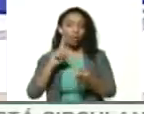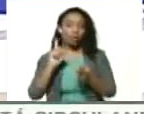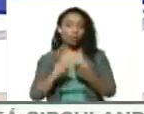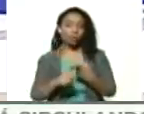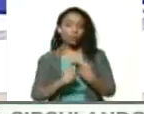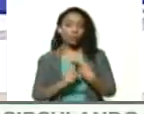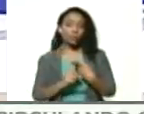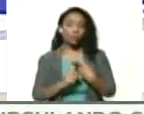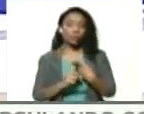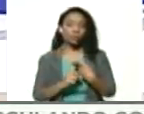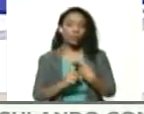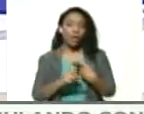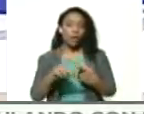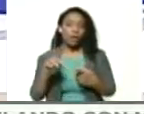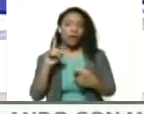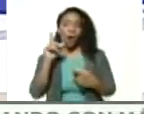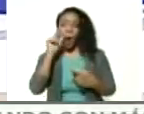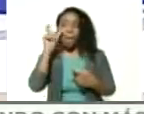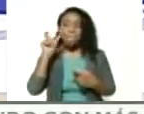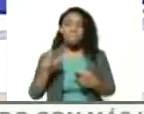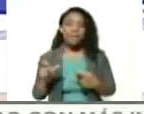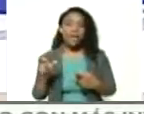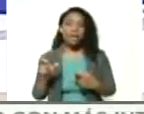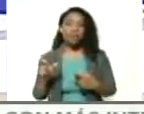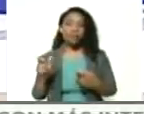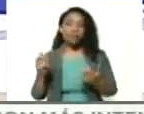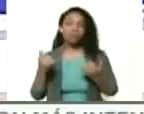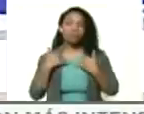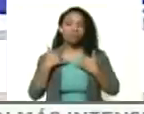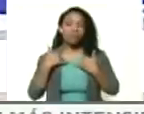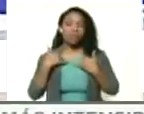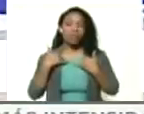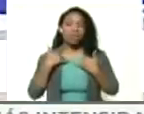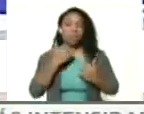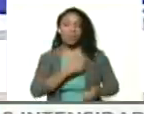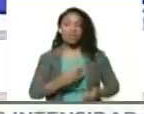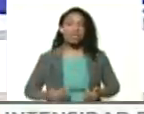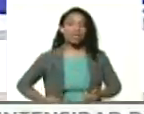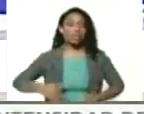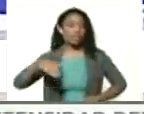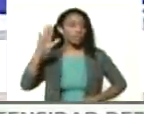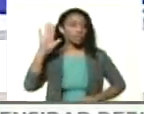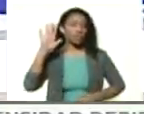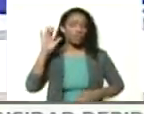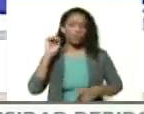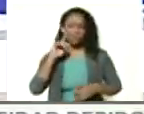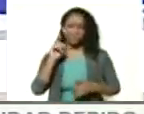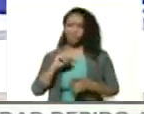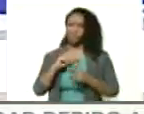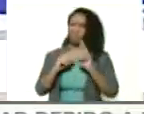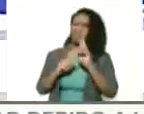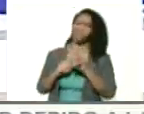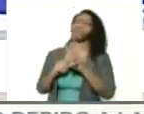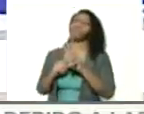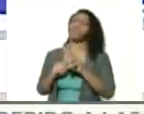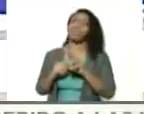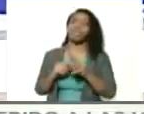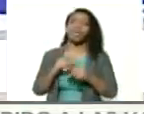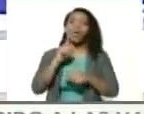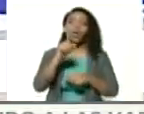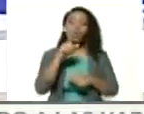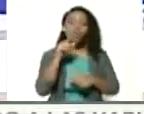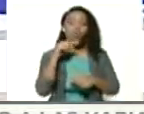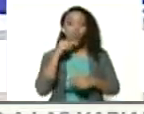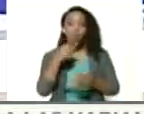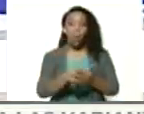Carmona. Eso causó una indignación nacional, total. Y lo que tú llamas